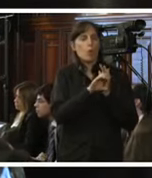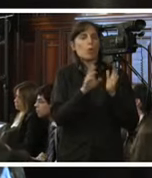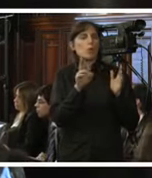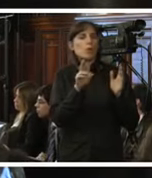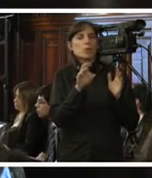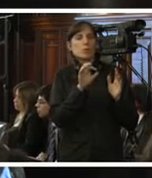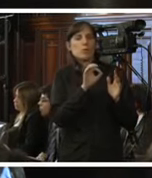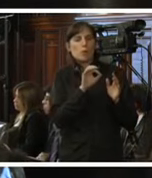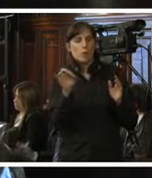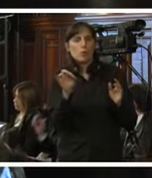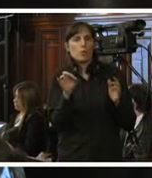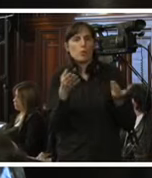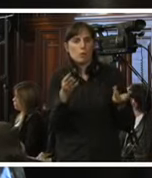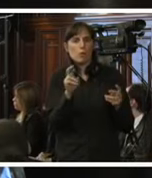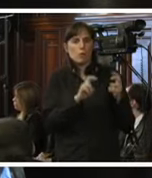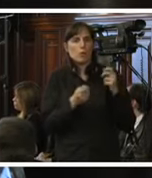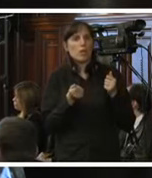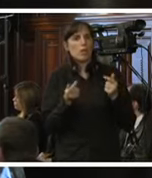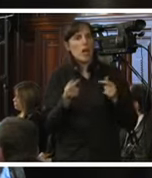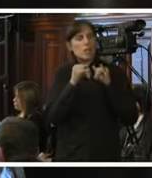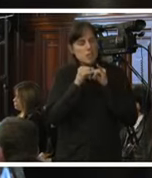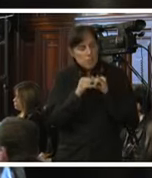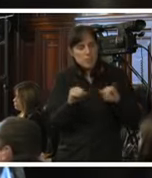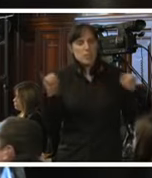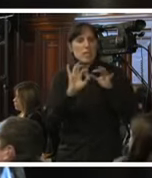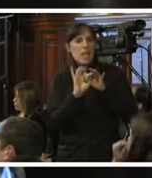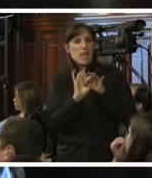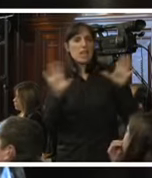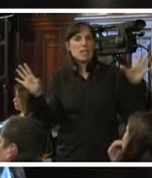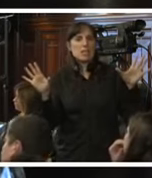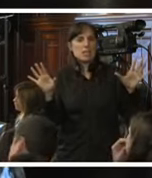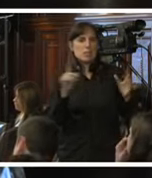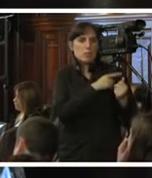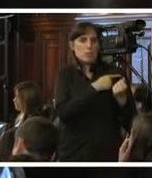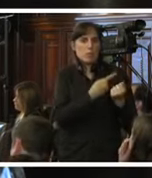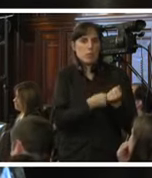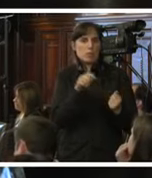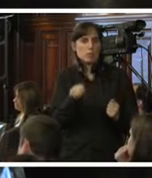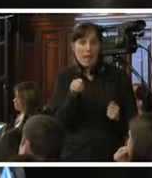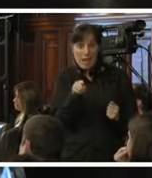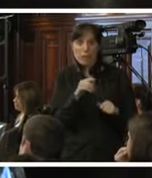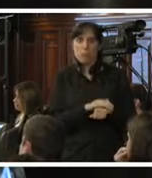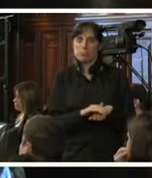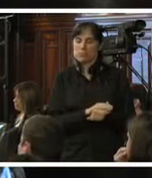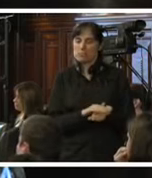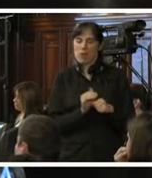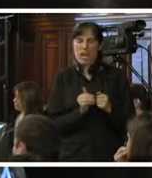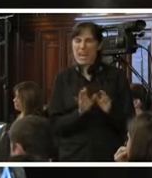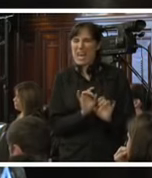como en lo que tiene que ver con garantizar la autonomía y la independencia, que son principios tan caros al Poder Judicial.